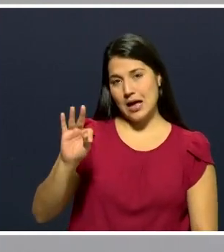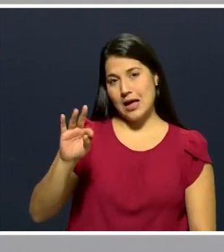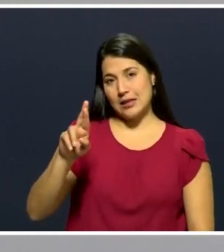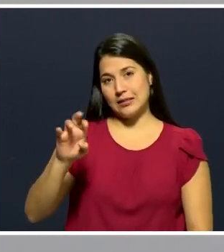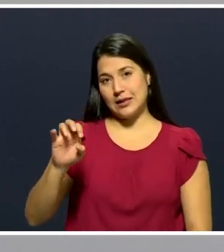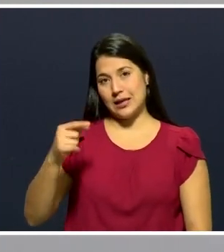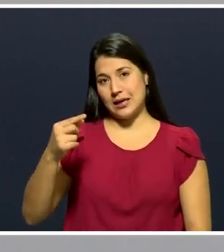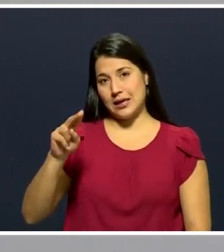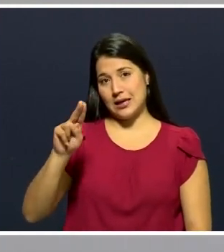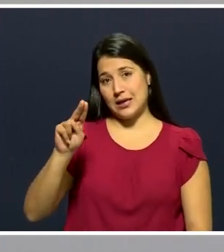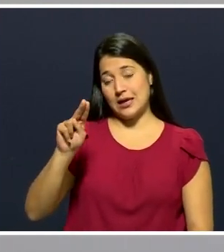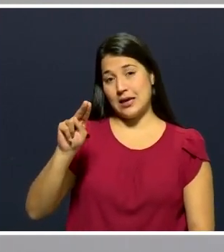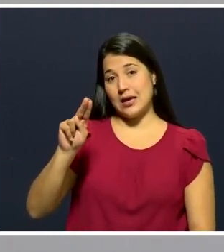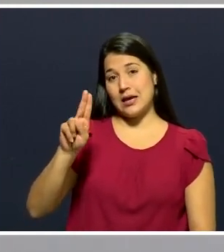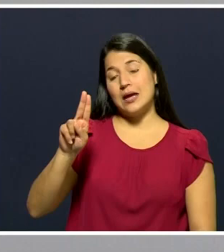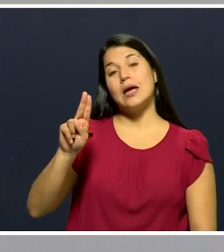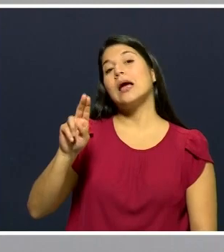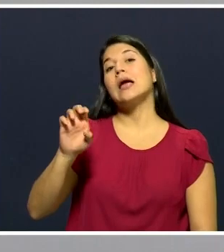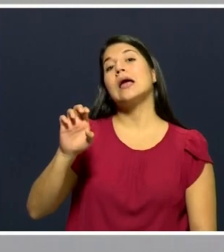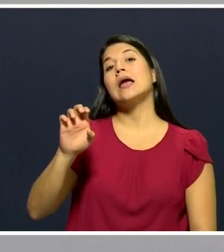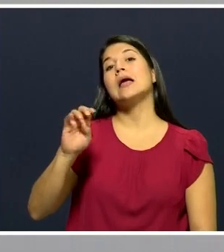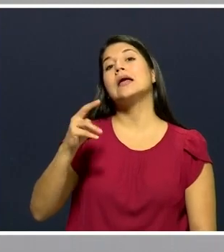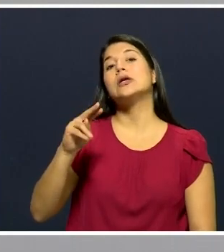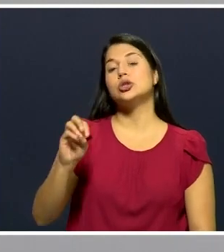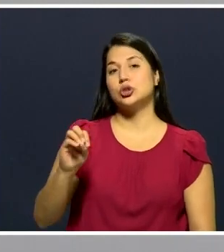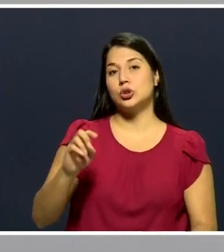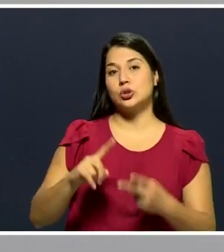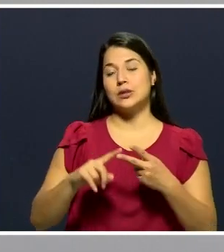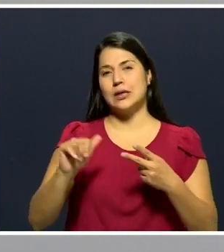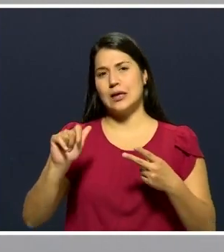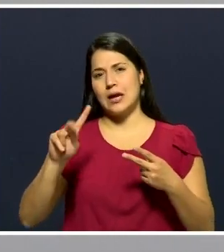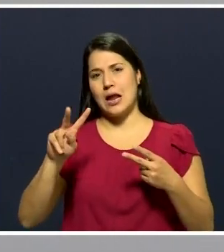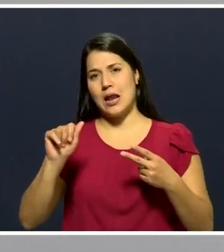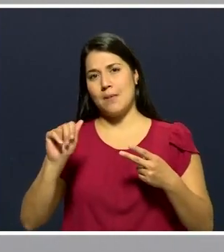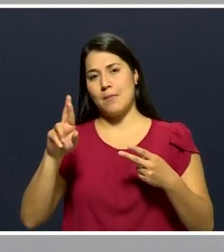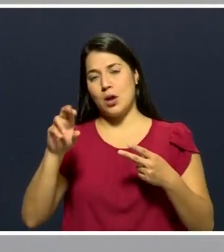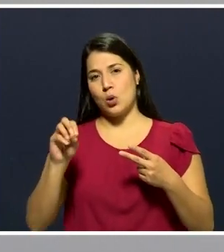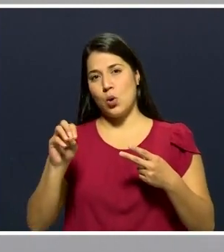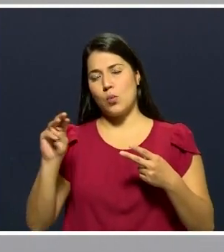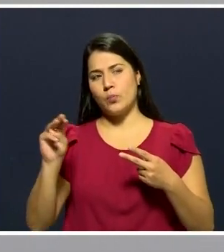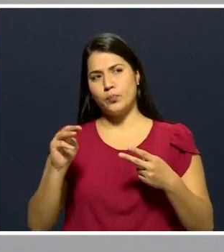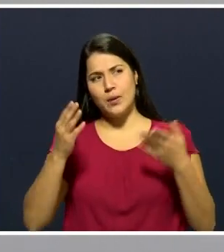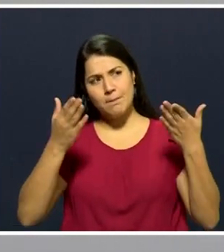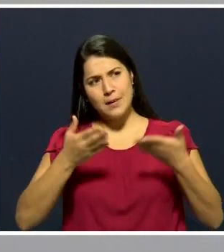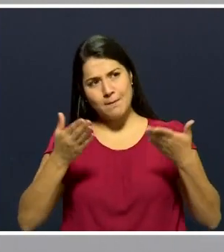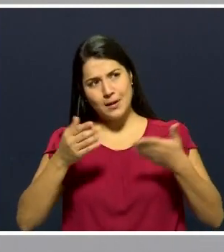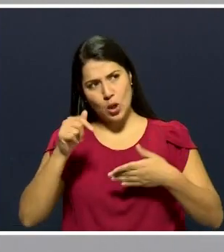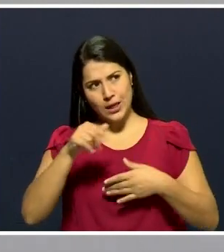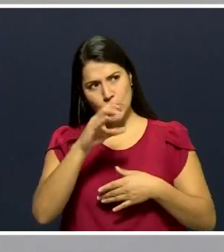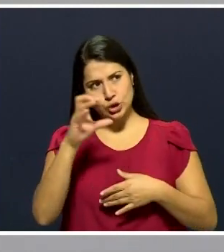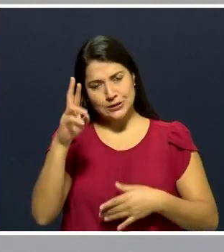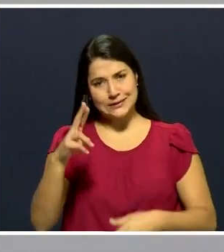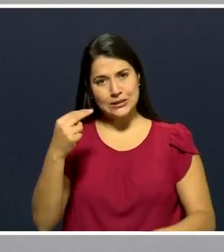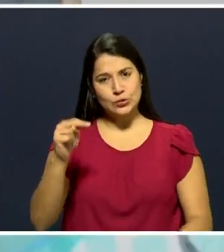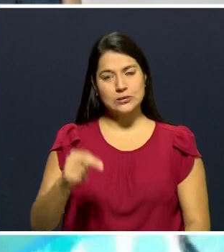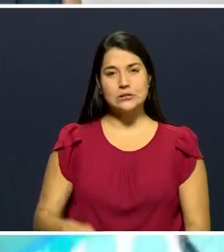periodista político Álvaro Murillo. Bienvenido al set de Costa Rica Noticias.